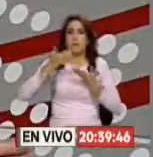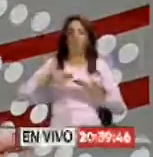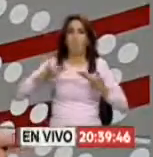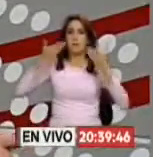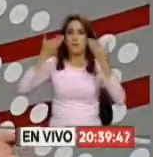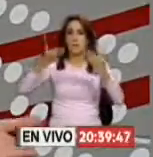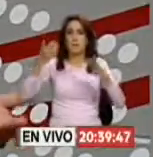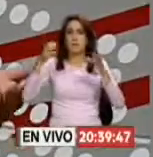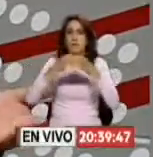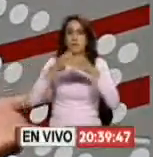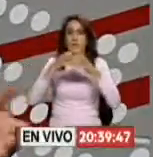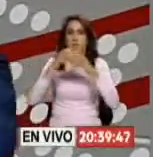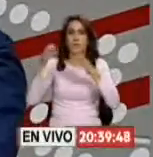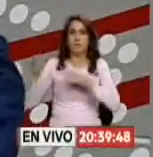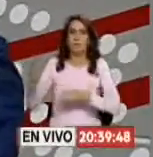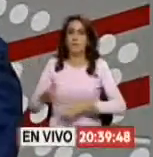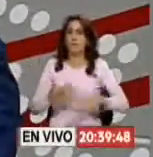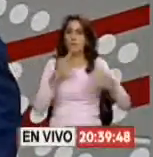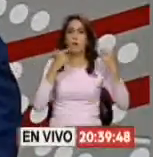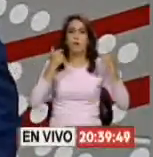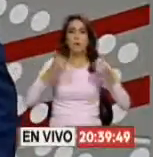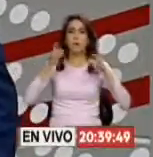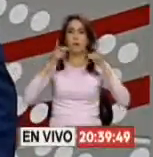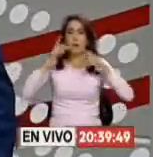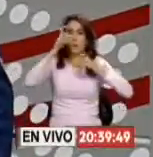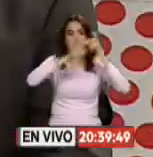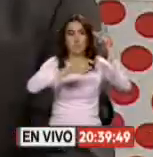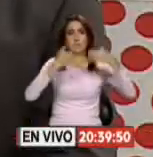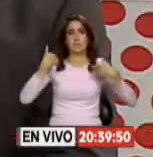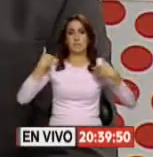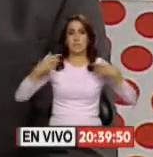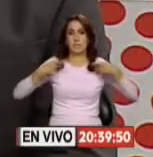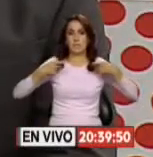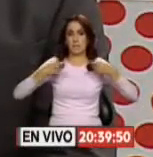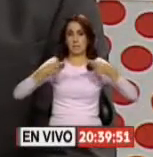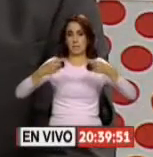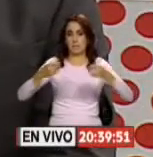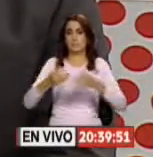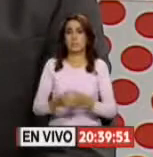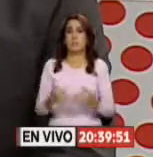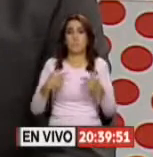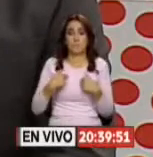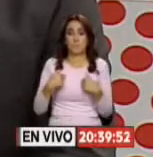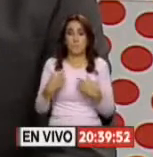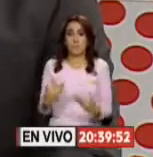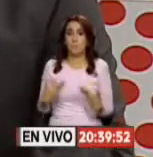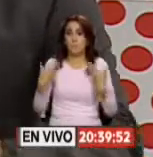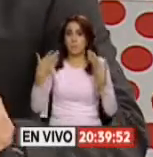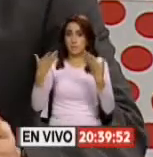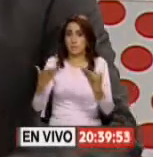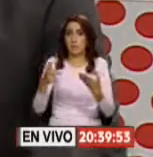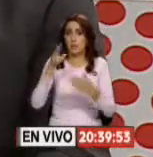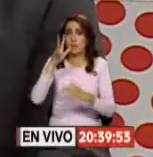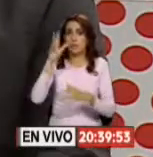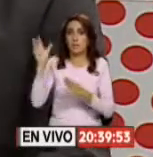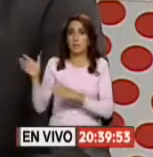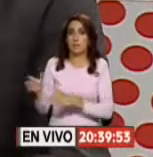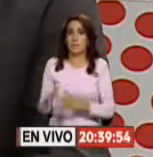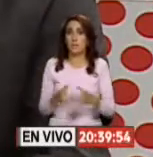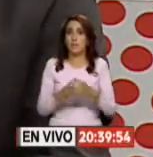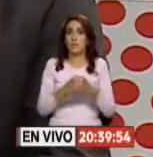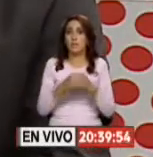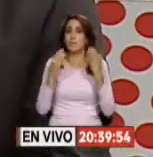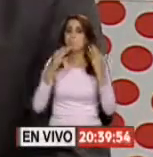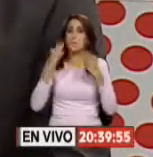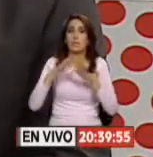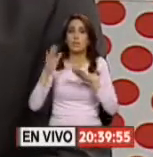entregar estos medicamentos a los pacientes de cáncer? Lastimosamente, yo me he acercado en 3 ocasiones a hablar con las autoridades, pero